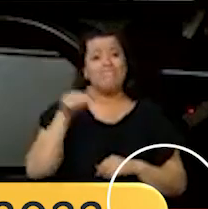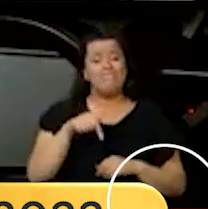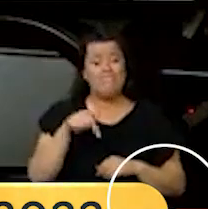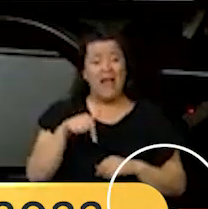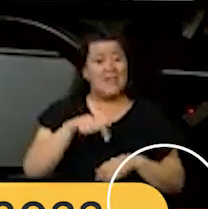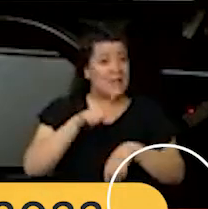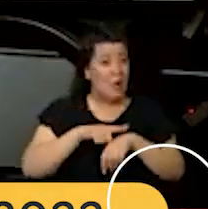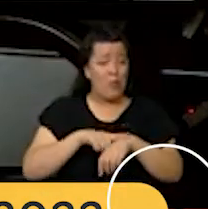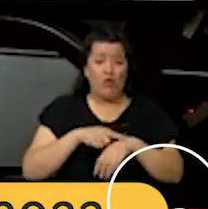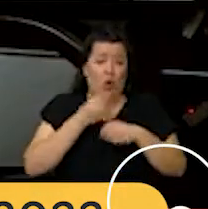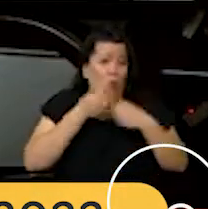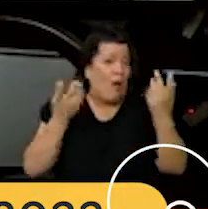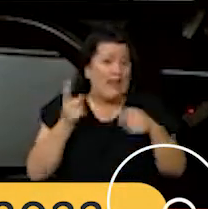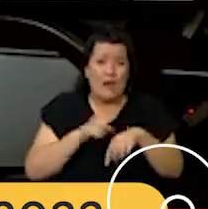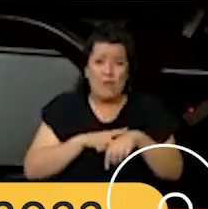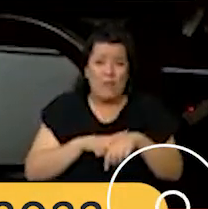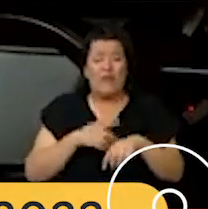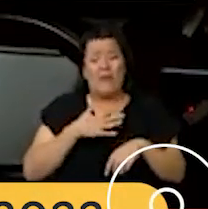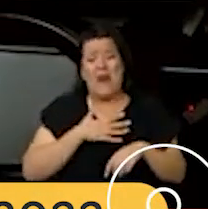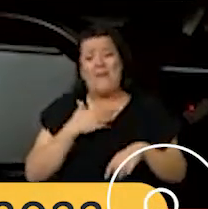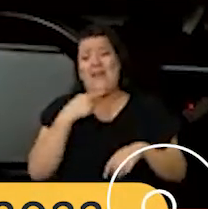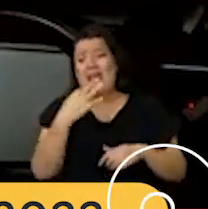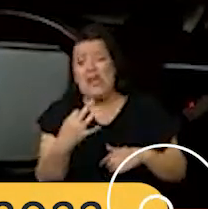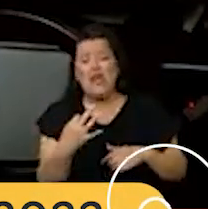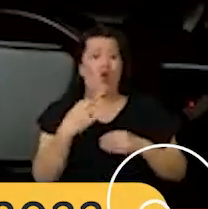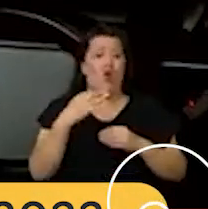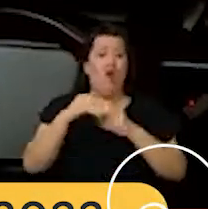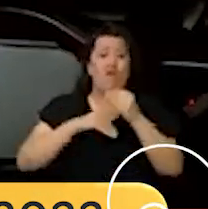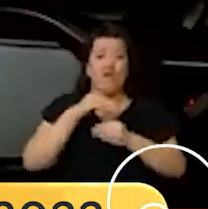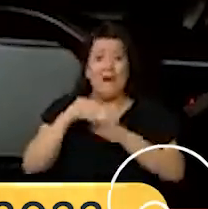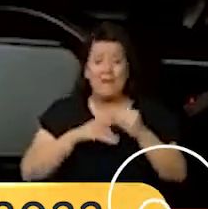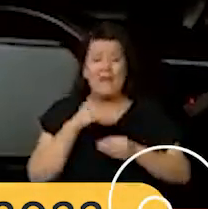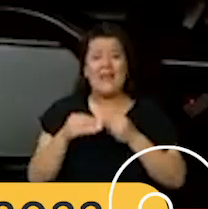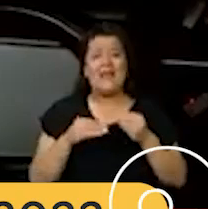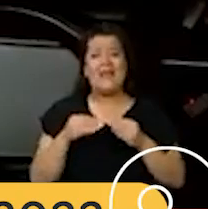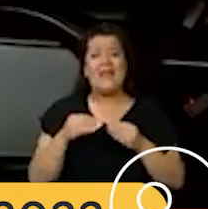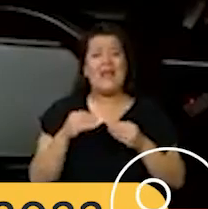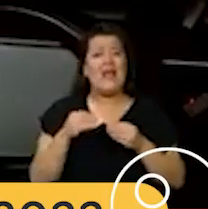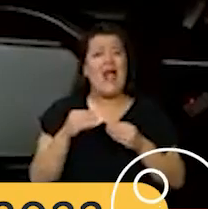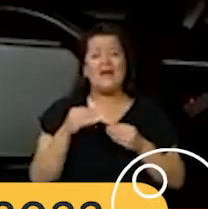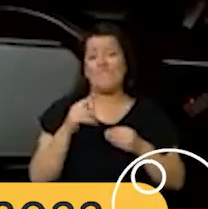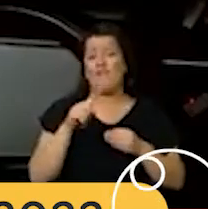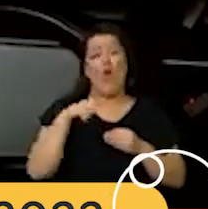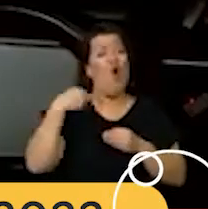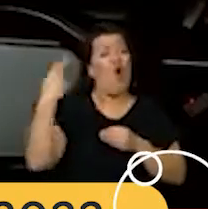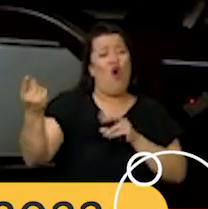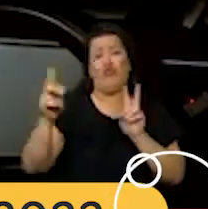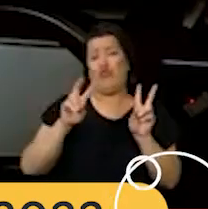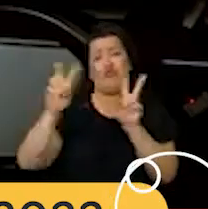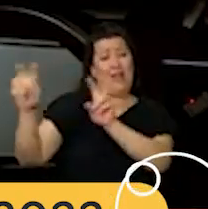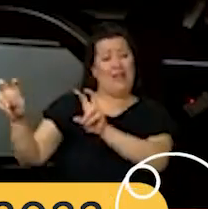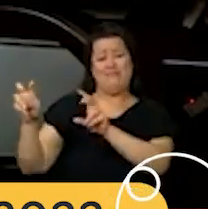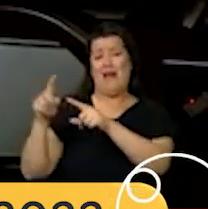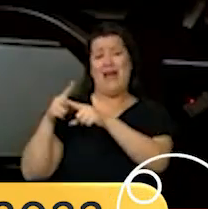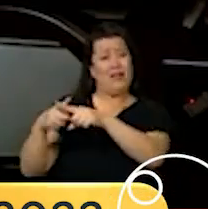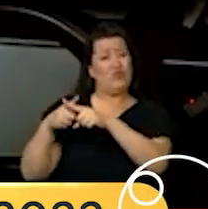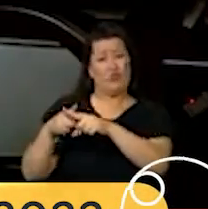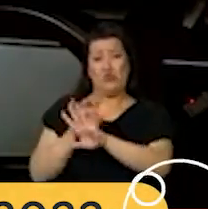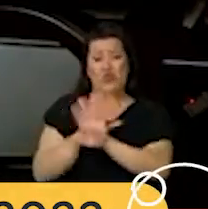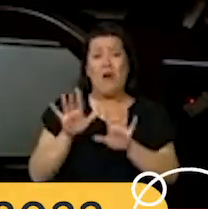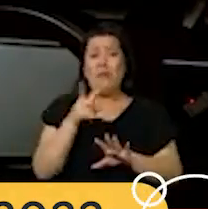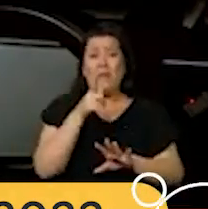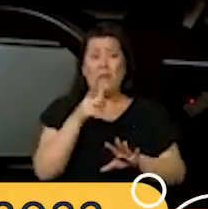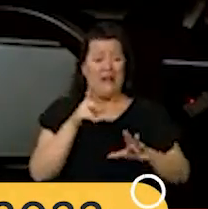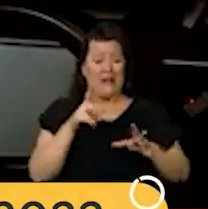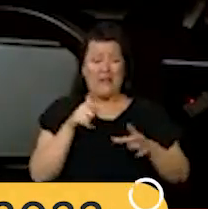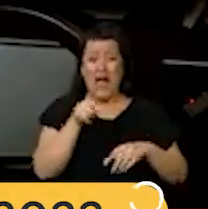cualquier ocasión, para mí los hijos, la familia, tienen que ver con otro grado de discusión. Y me parece que se